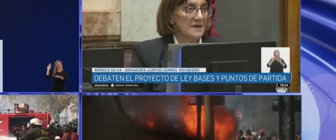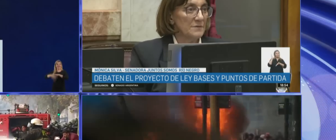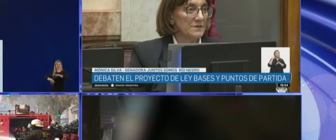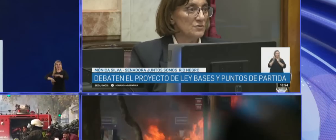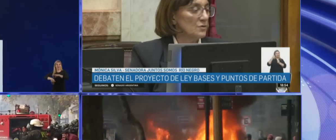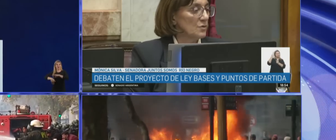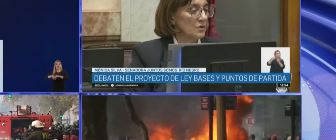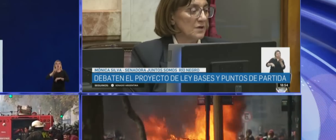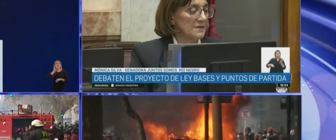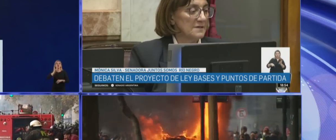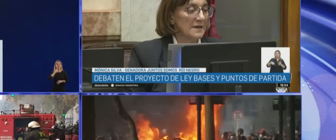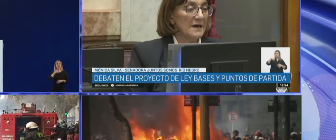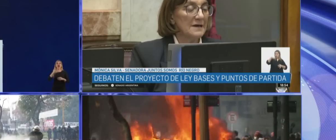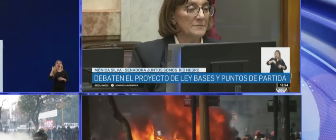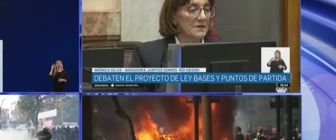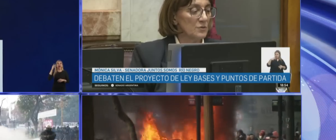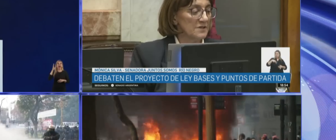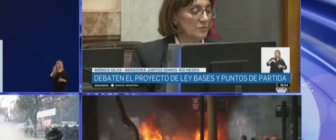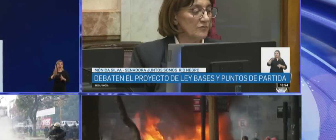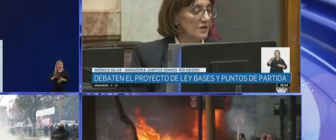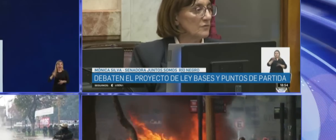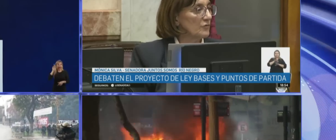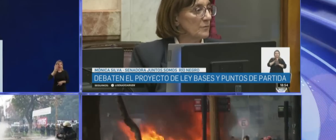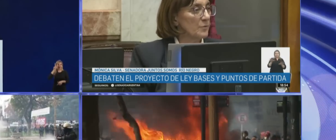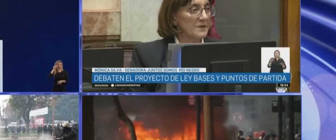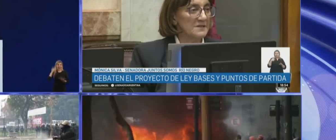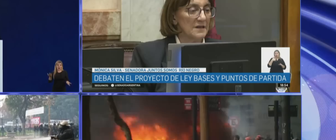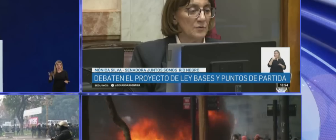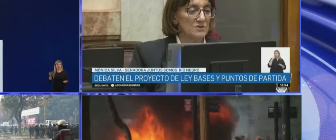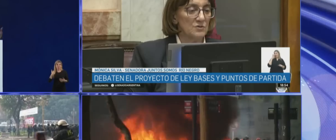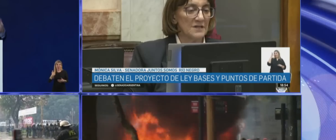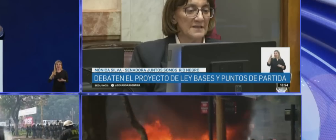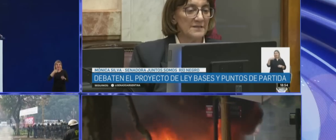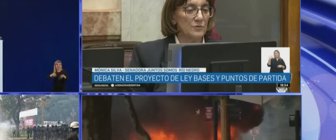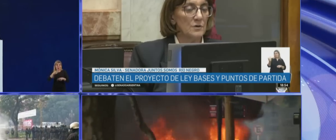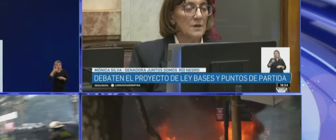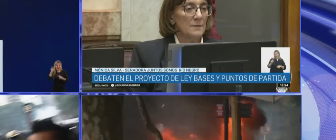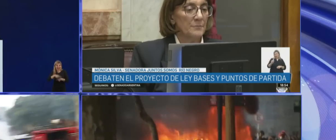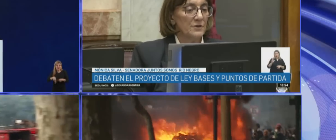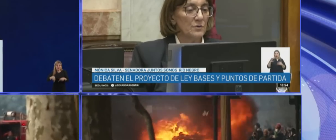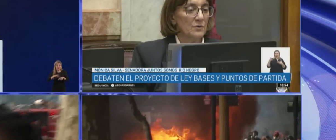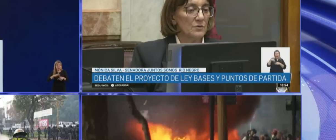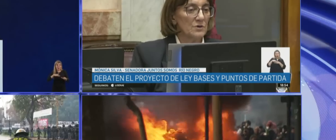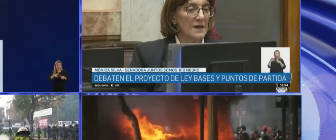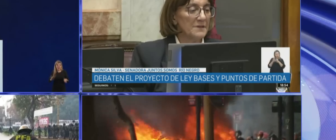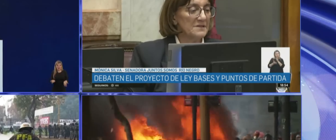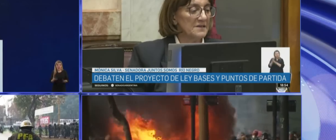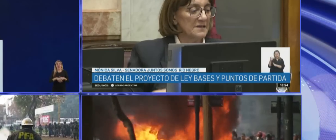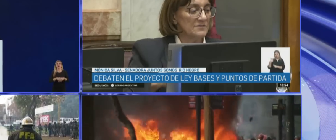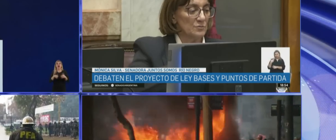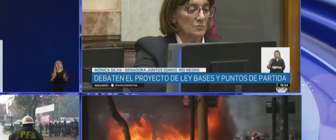puts americanos y se pueden ejecutar en cualquier momento. Por lo tanto, una vez que terminemos con